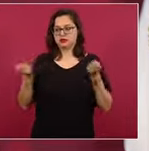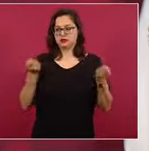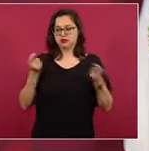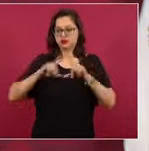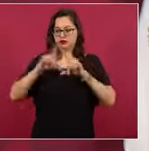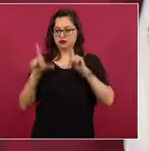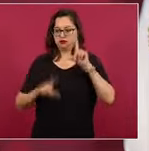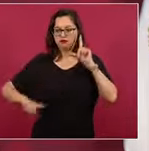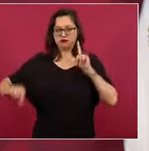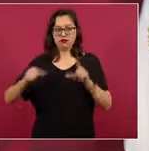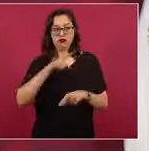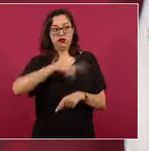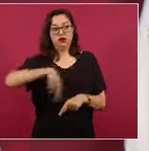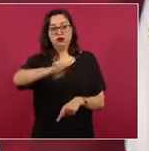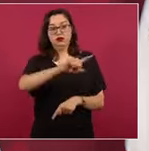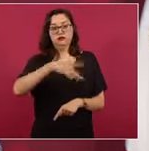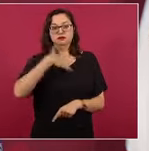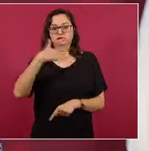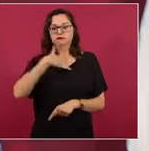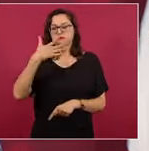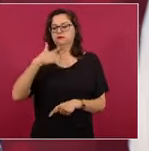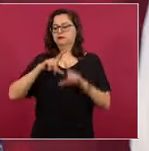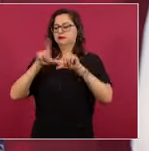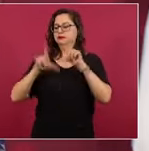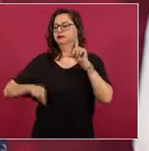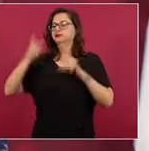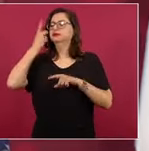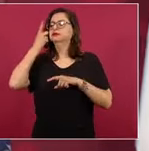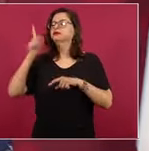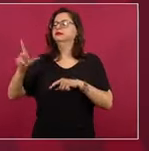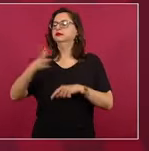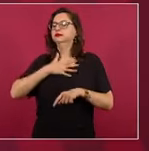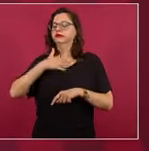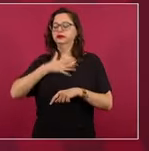sentían los dueños de México.